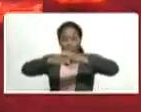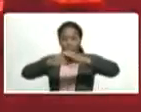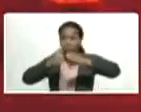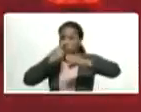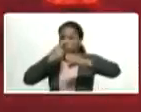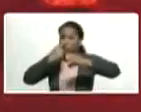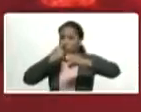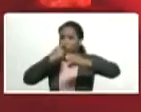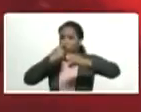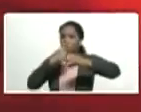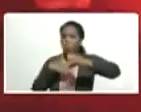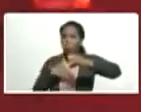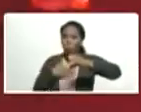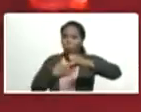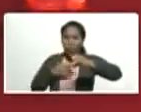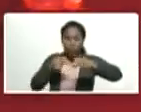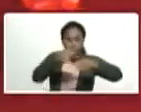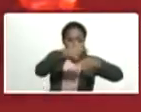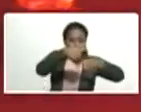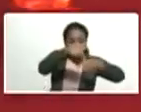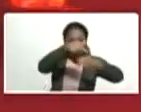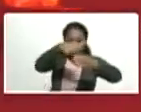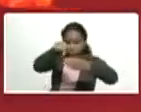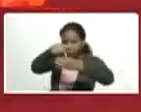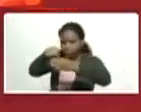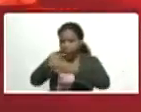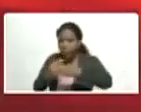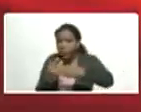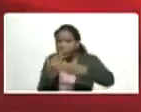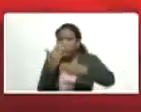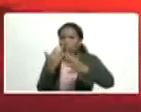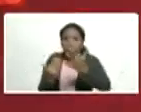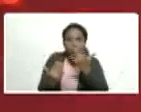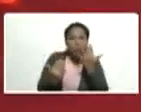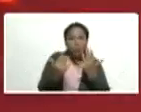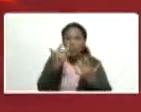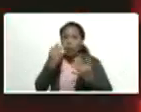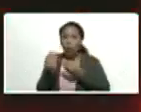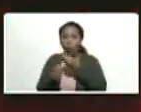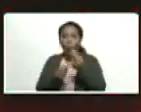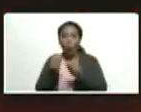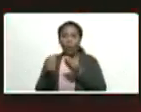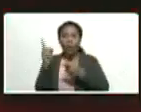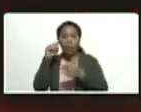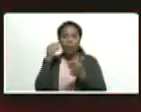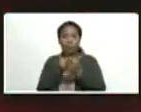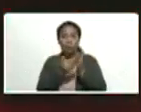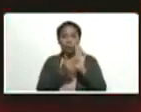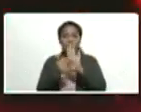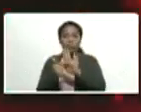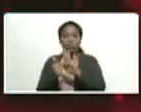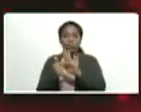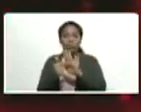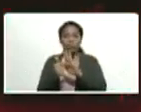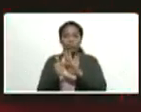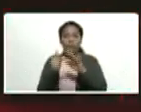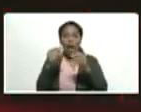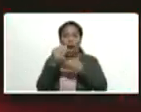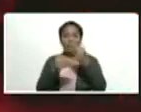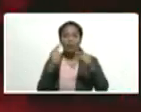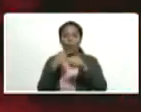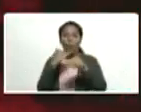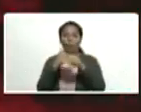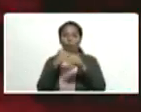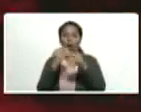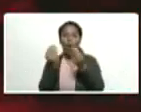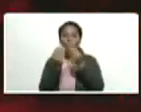su memoria. Igualmente, otra prueba que sirve de control de calidad es una prueba de triangulación,